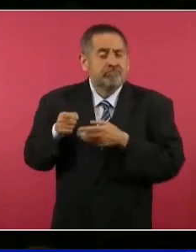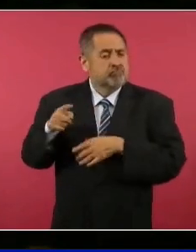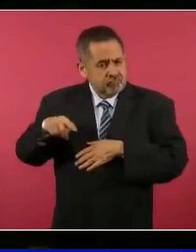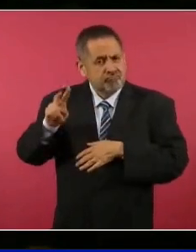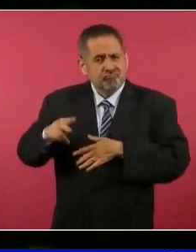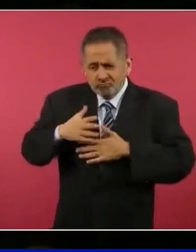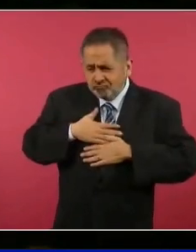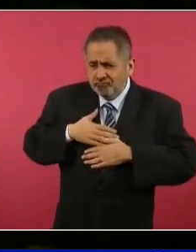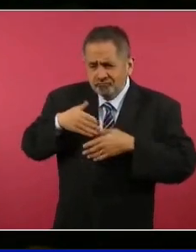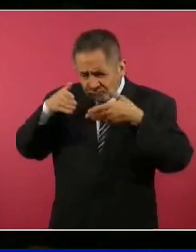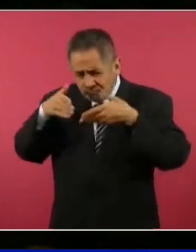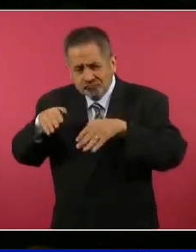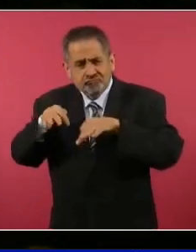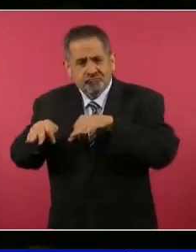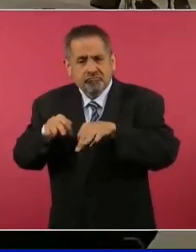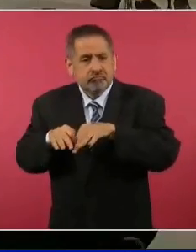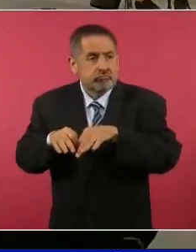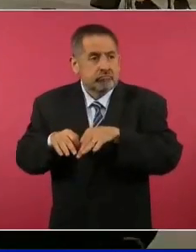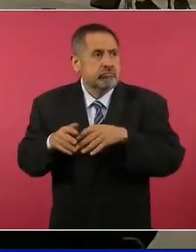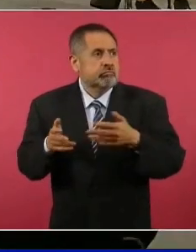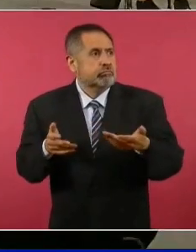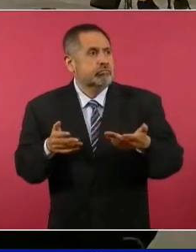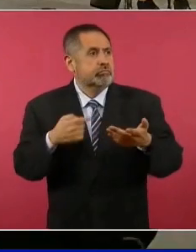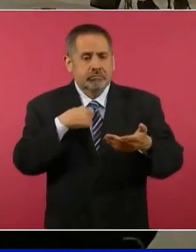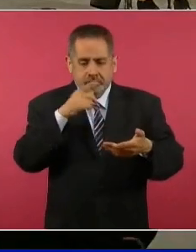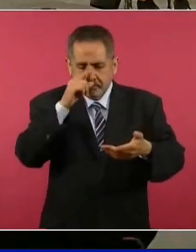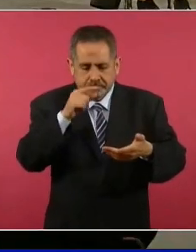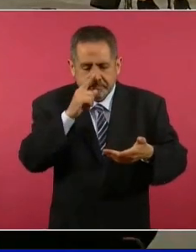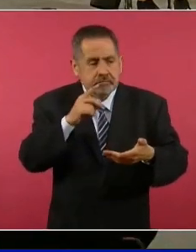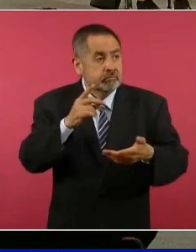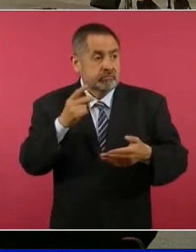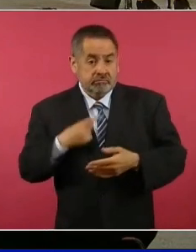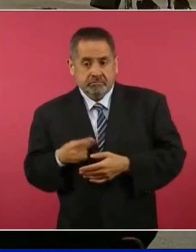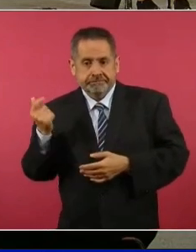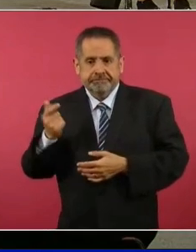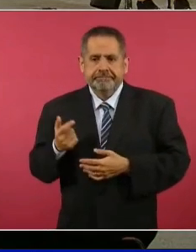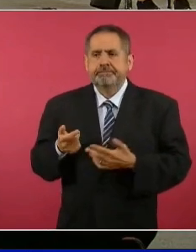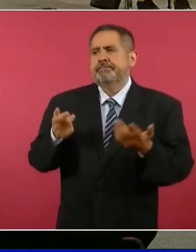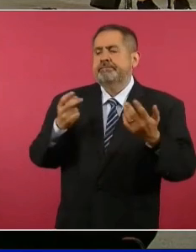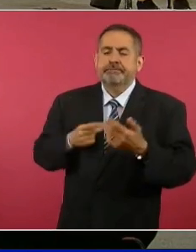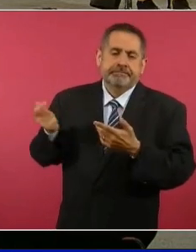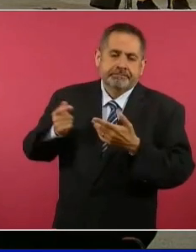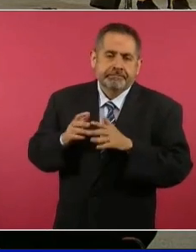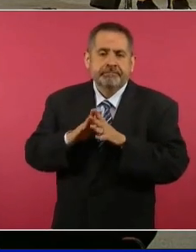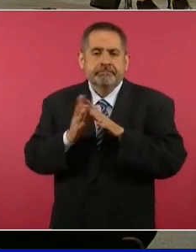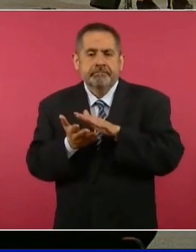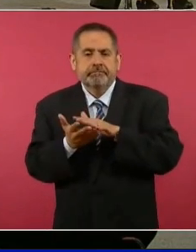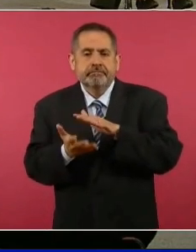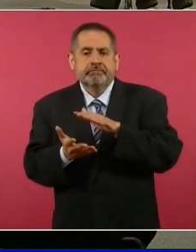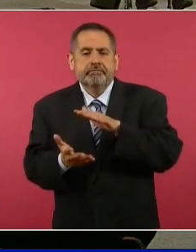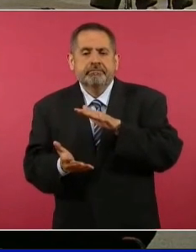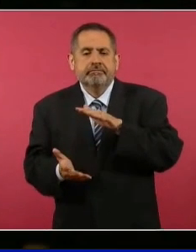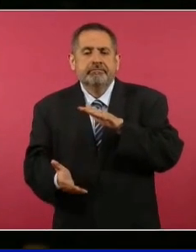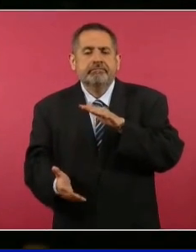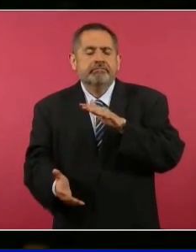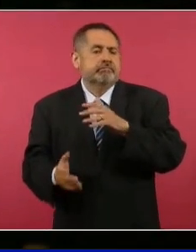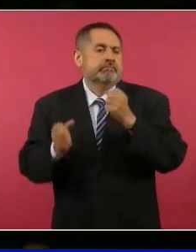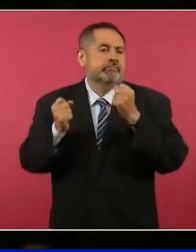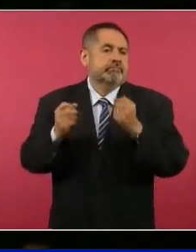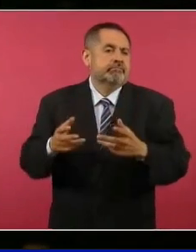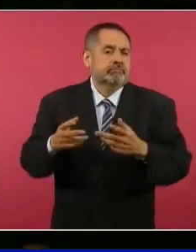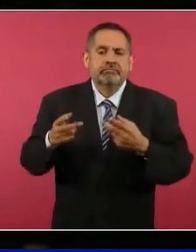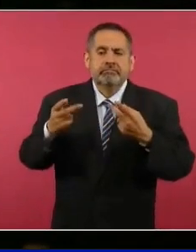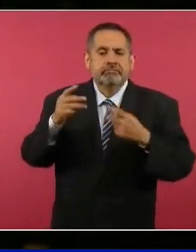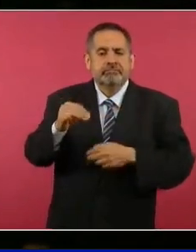entregadas, pues entonces son suspendidas, son sancionadas, y en lugar de tener esa cantidad de ministerios públicos tienen menos porque unos están